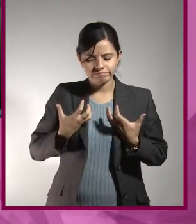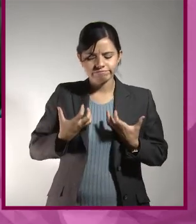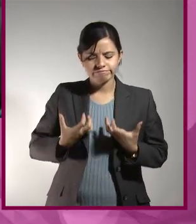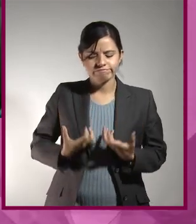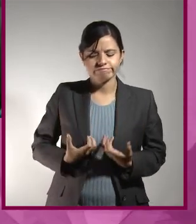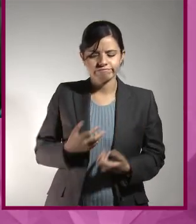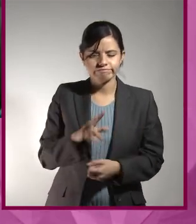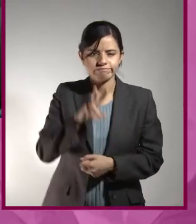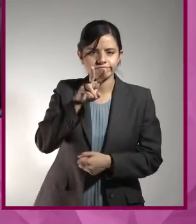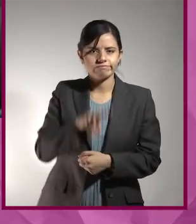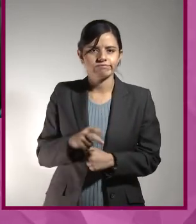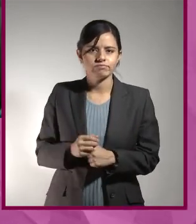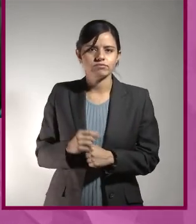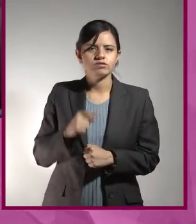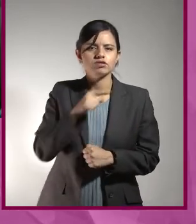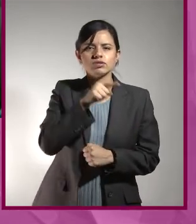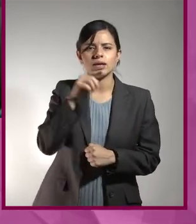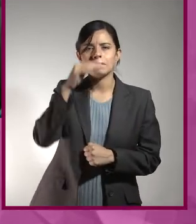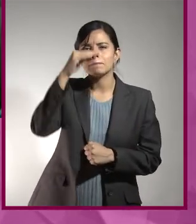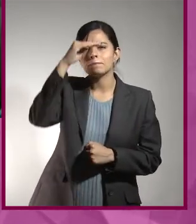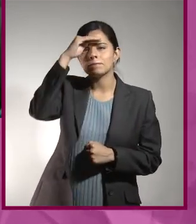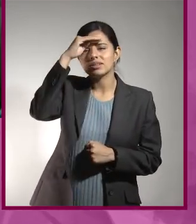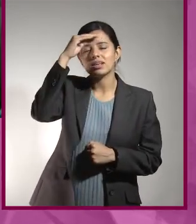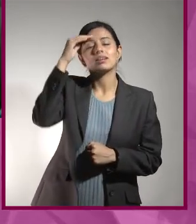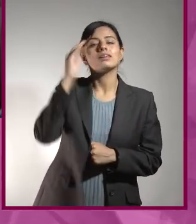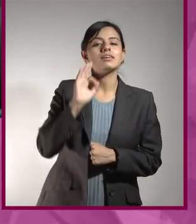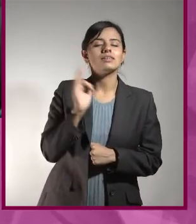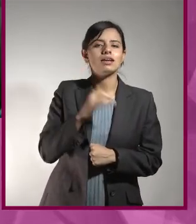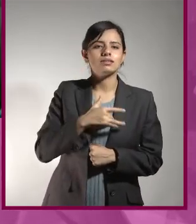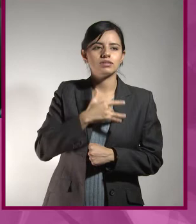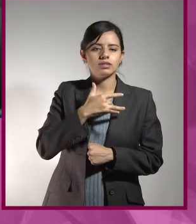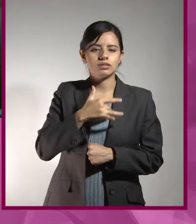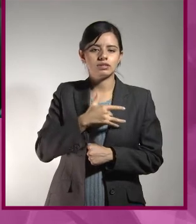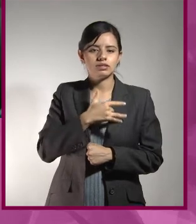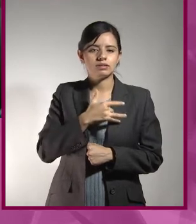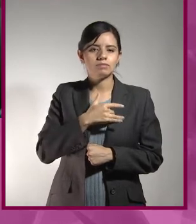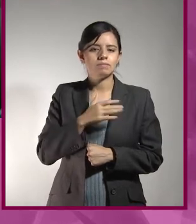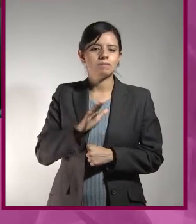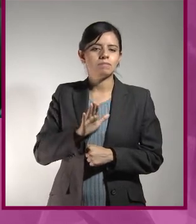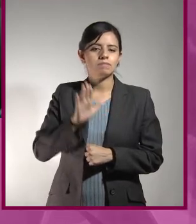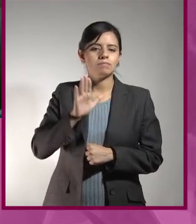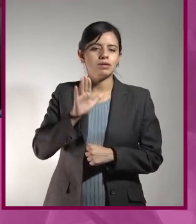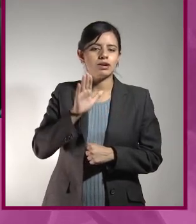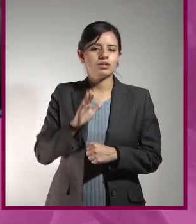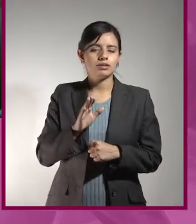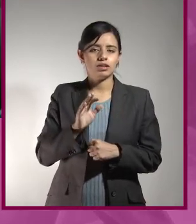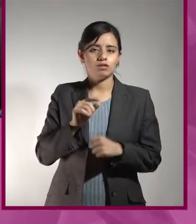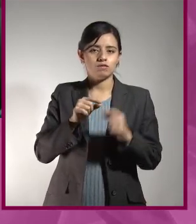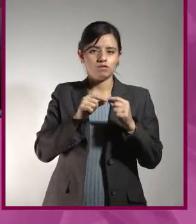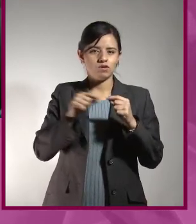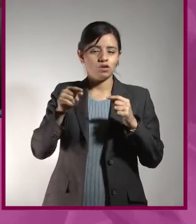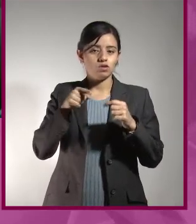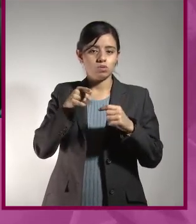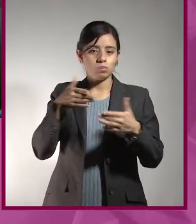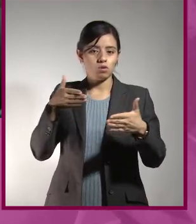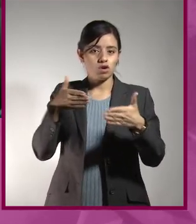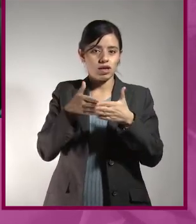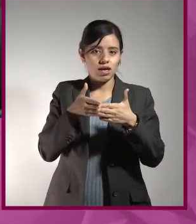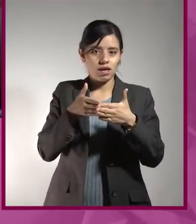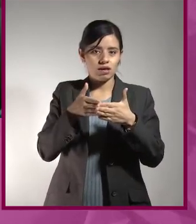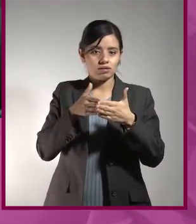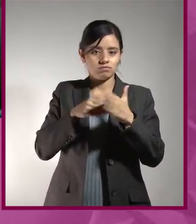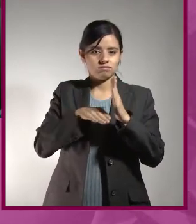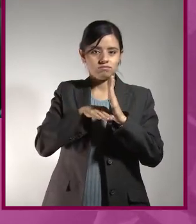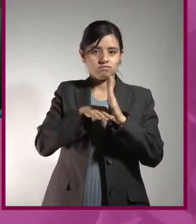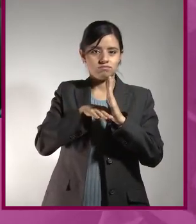triste. Porque puedes imaginar esa emoción como un flujo. Y si lo bloqueas, se va a